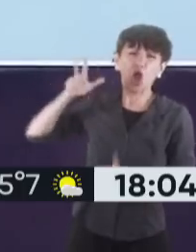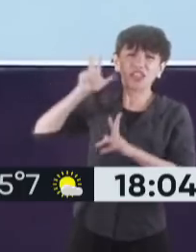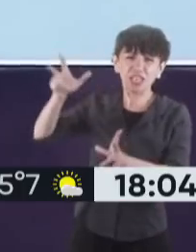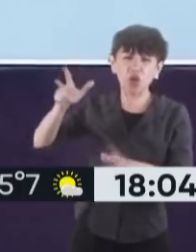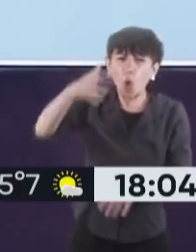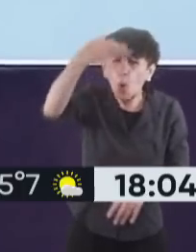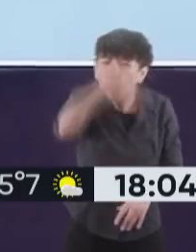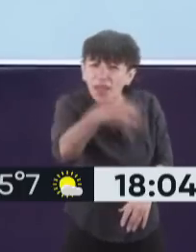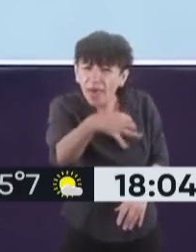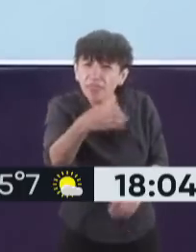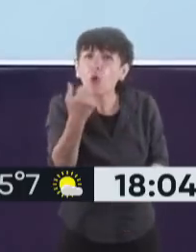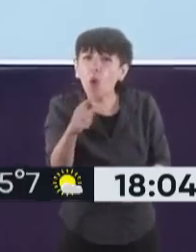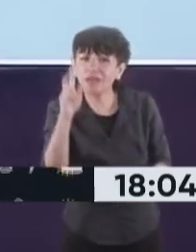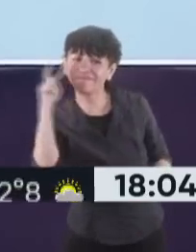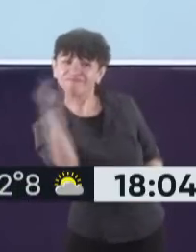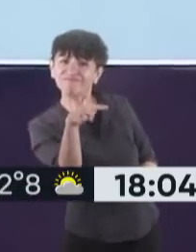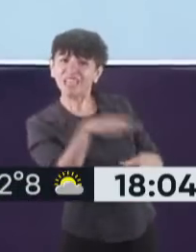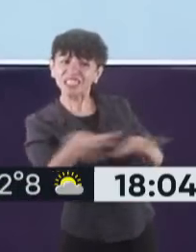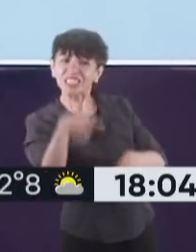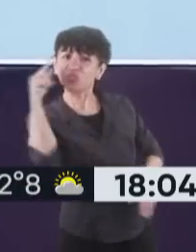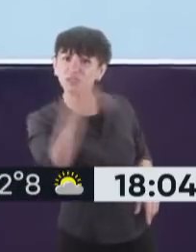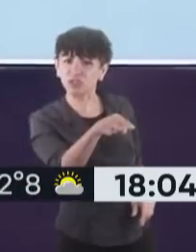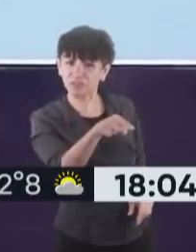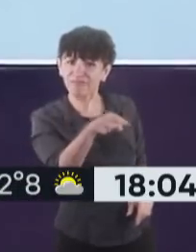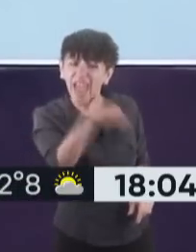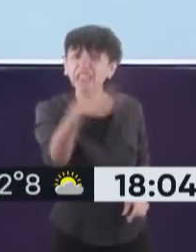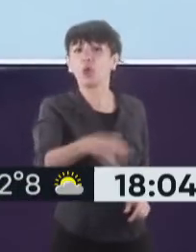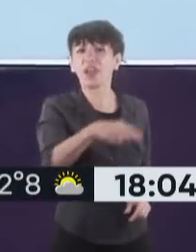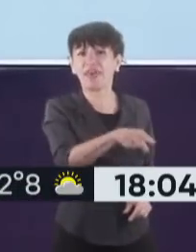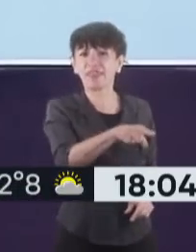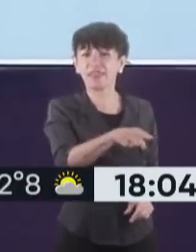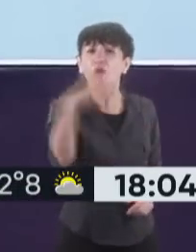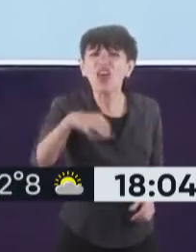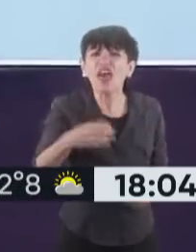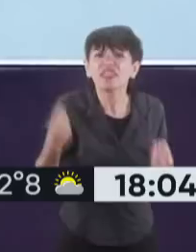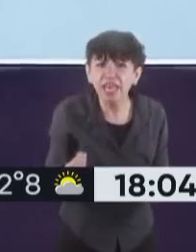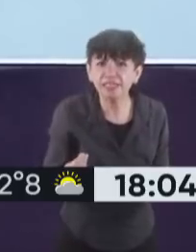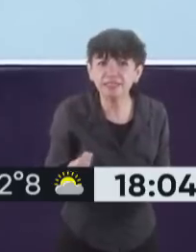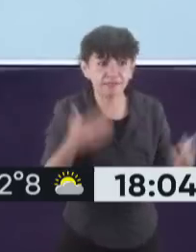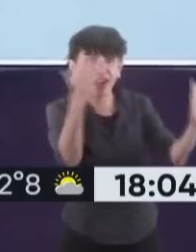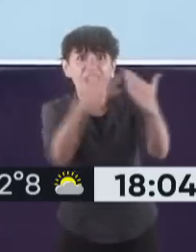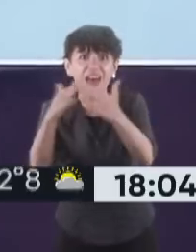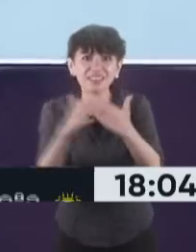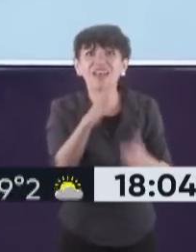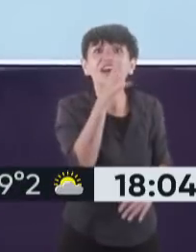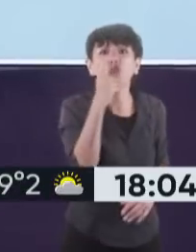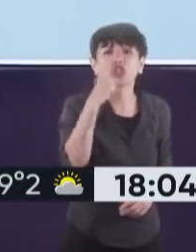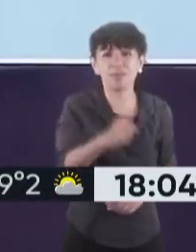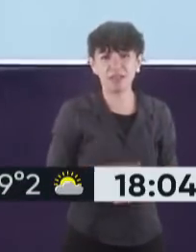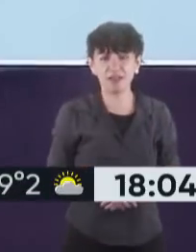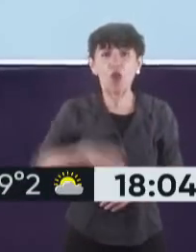verdad es la realidad. La realidad fueron 14.000 casas. La realidad de hoy son